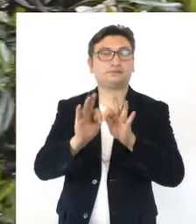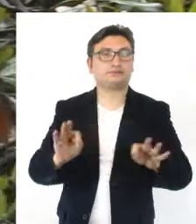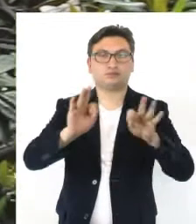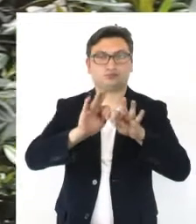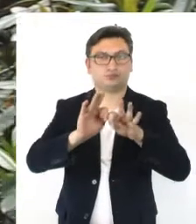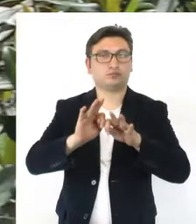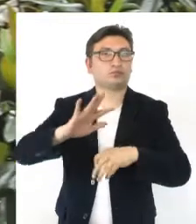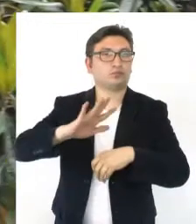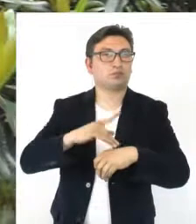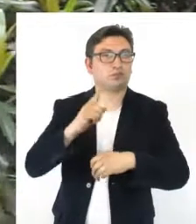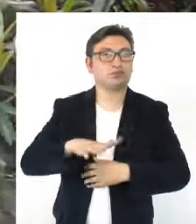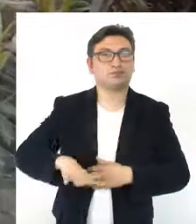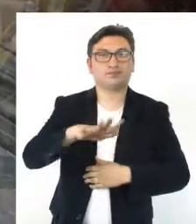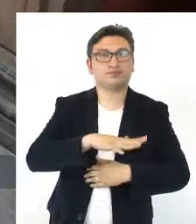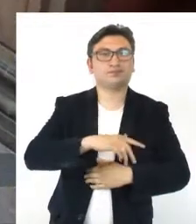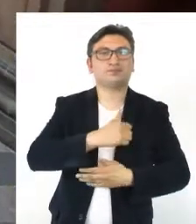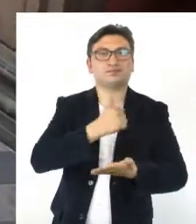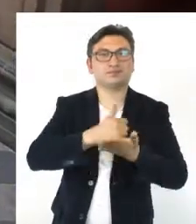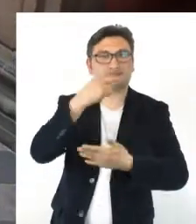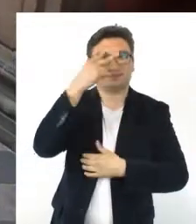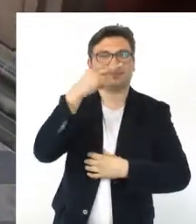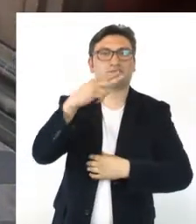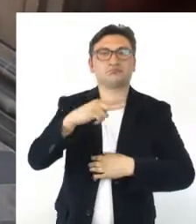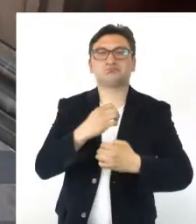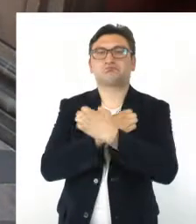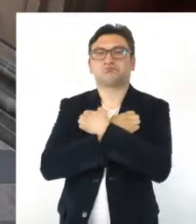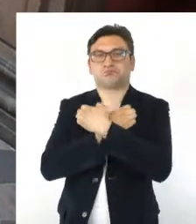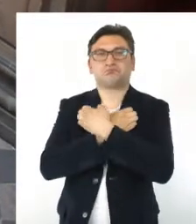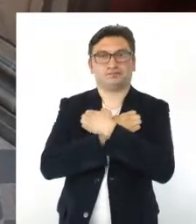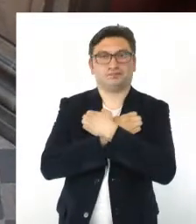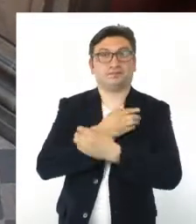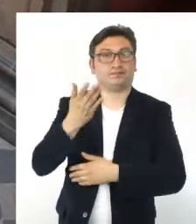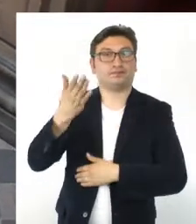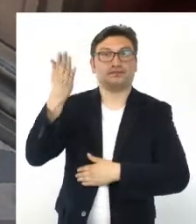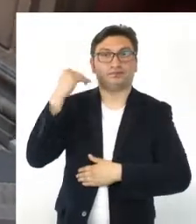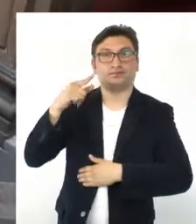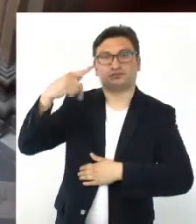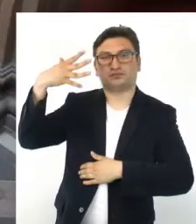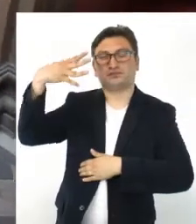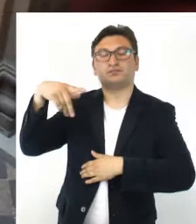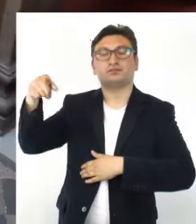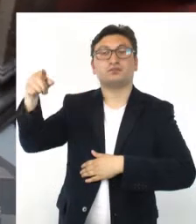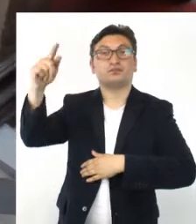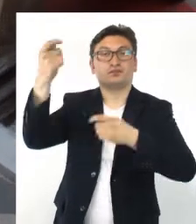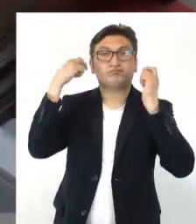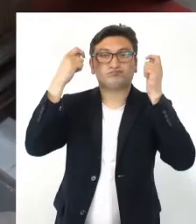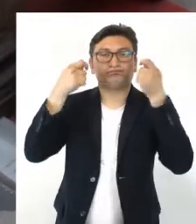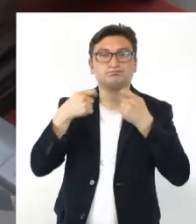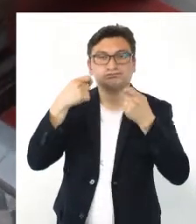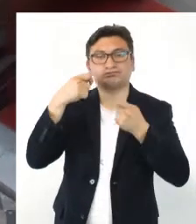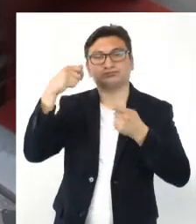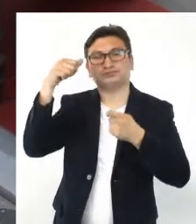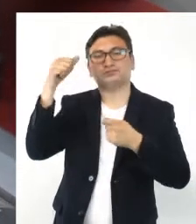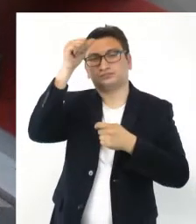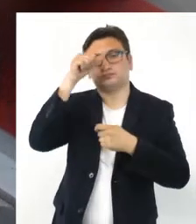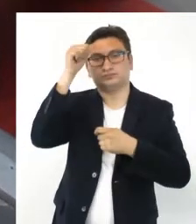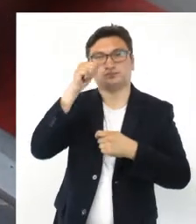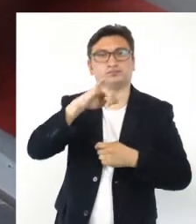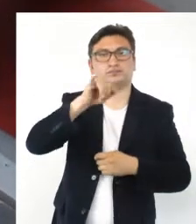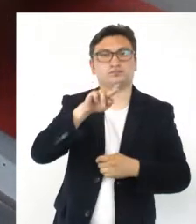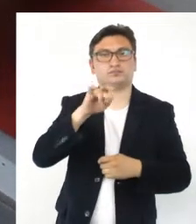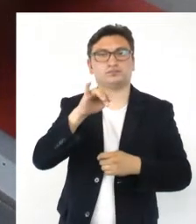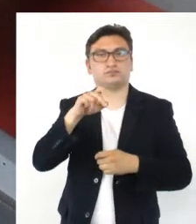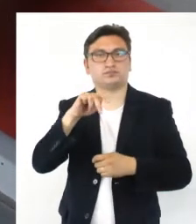Este edificio ha sido muy importante para la historia de la educación en México. Albergó la labor educativa de la Orden Jesuita durante el